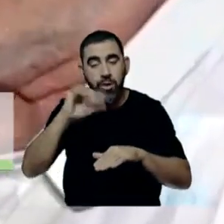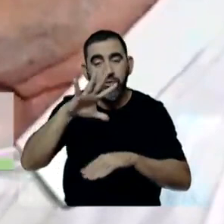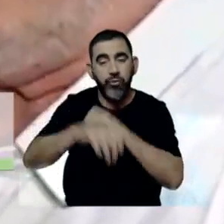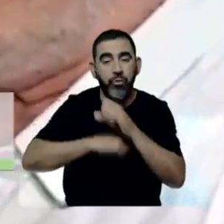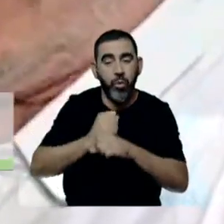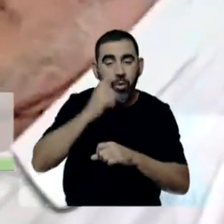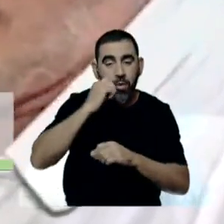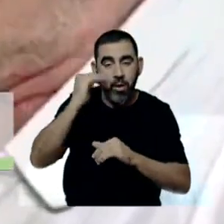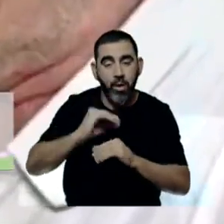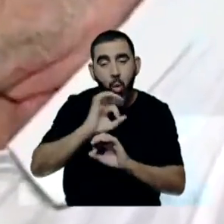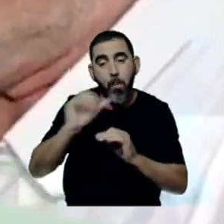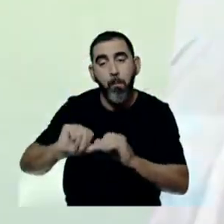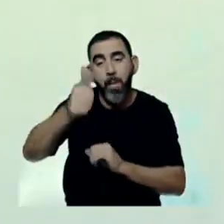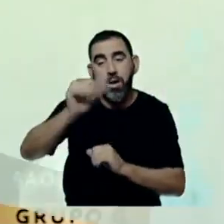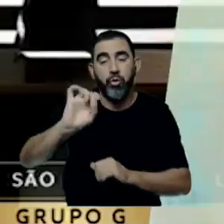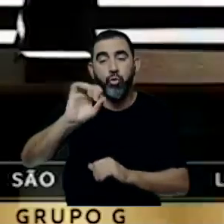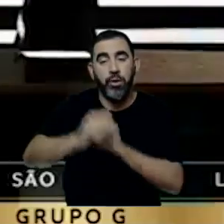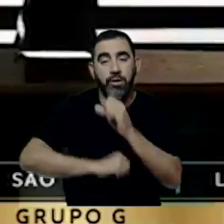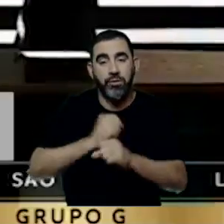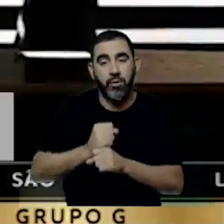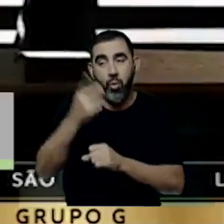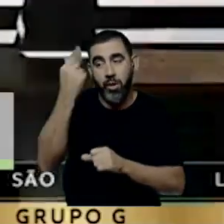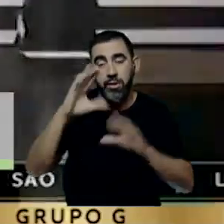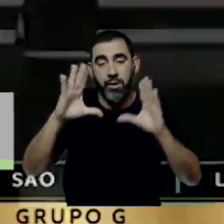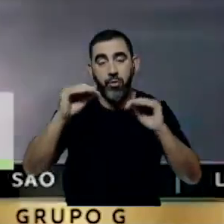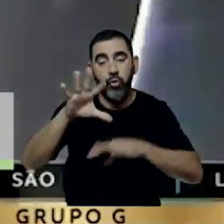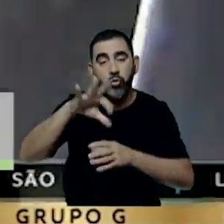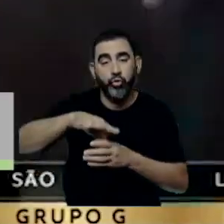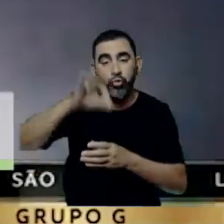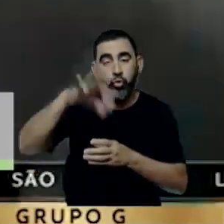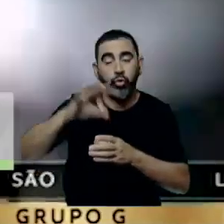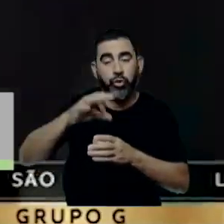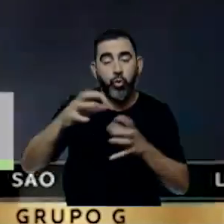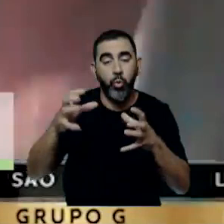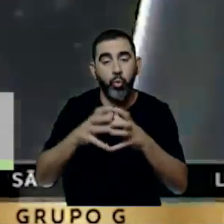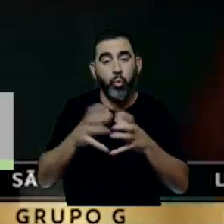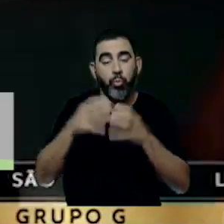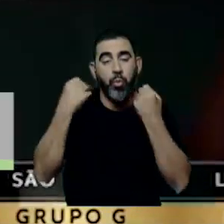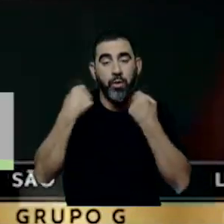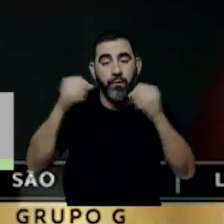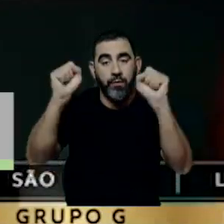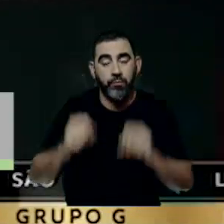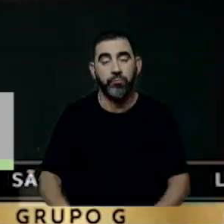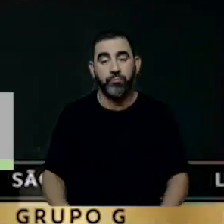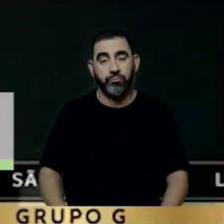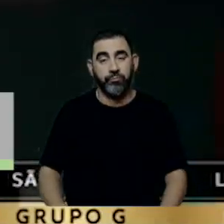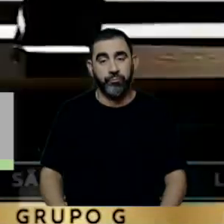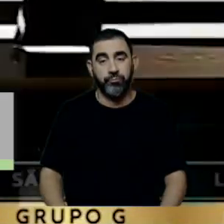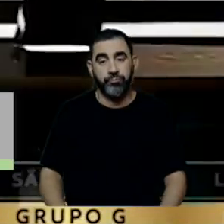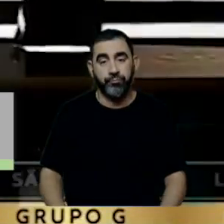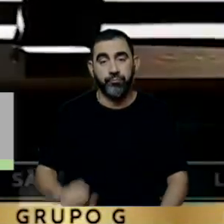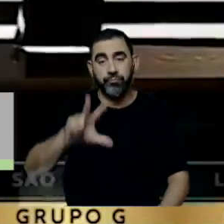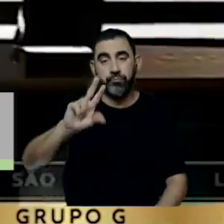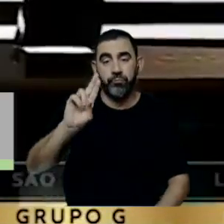años y mayores de 15. Anoche se realizó el sorteo de la fase de grupos de la Copa Libertadores que tiene 3